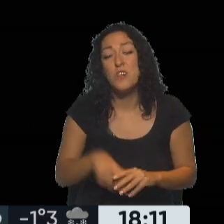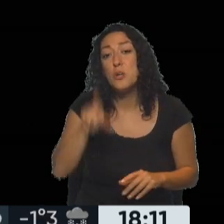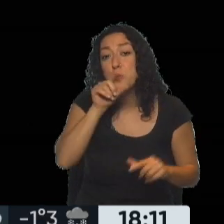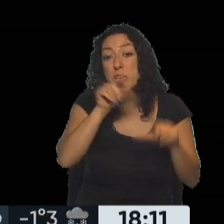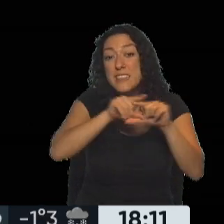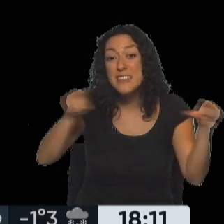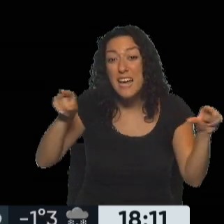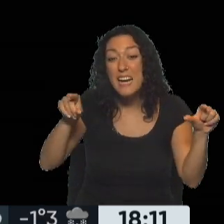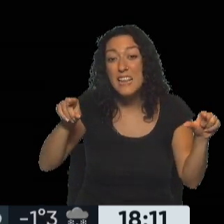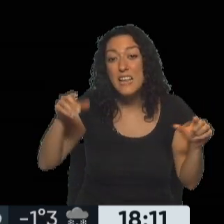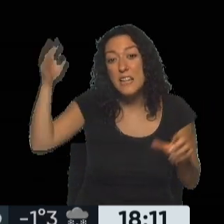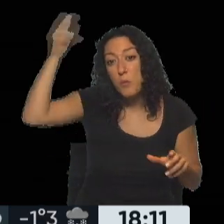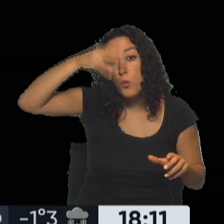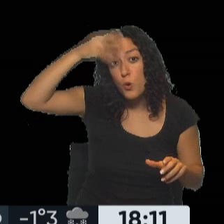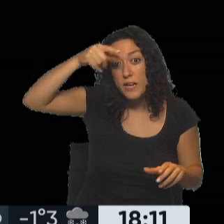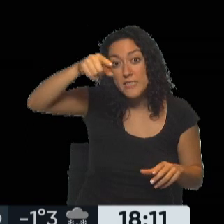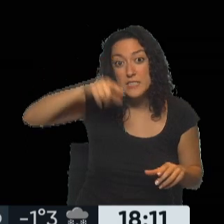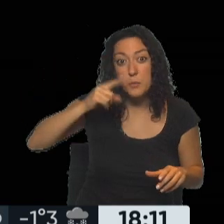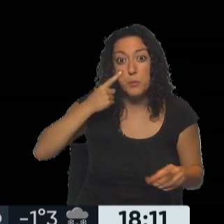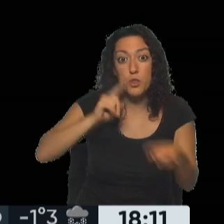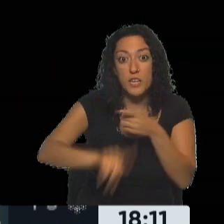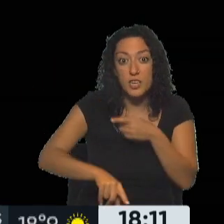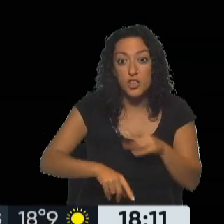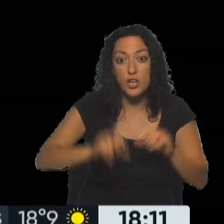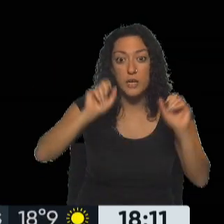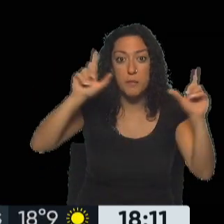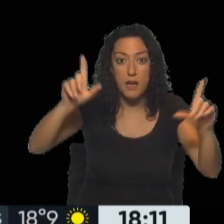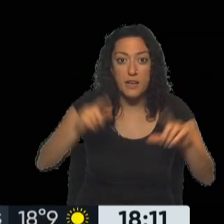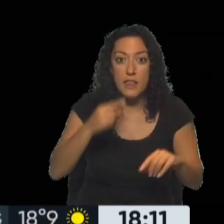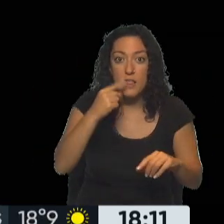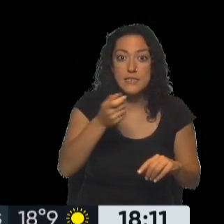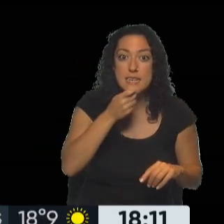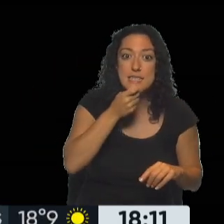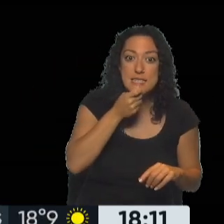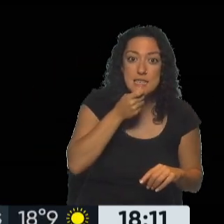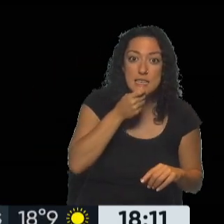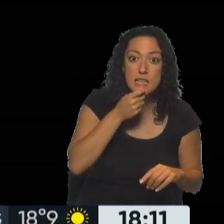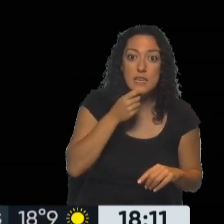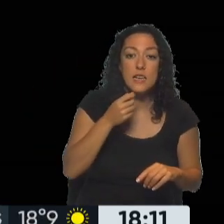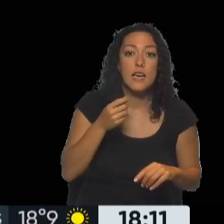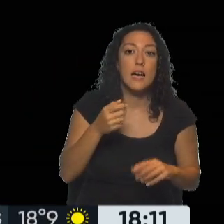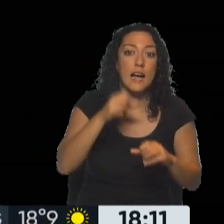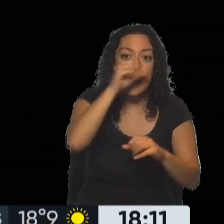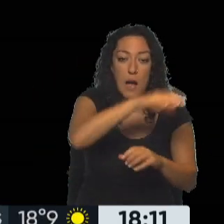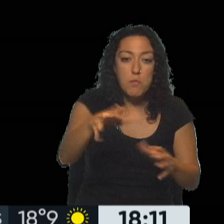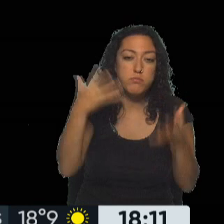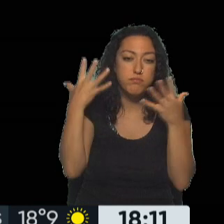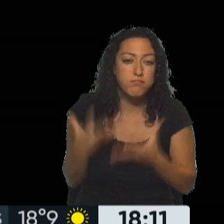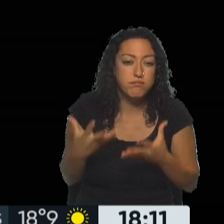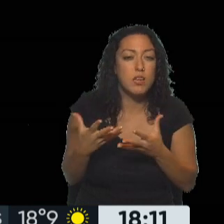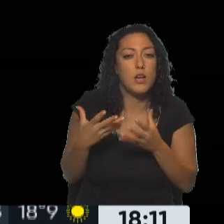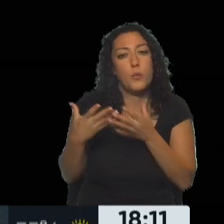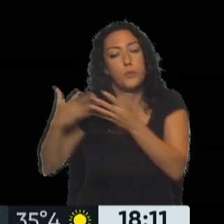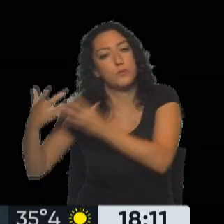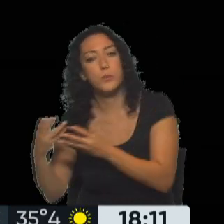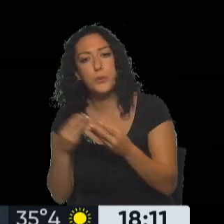tweet de Patricia bullrich con las imágenes en vivo dice solo si le quitamos el peso que tiene encima el campo será uno de los motores